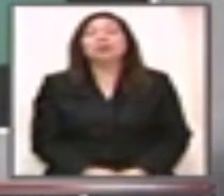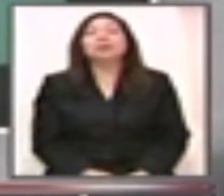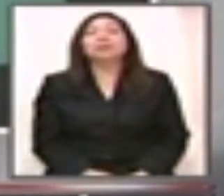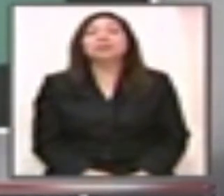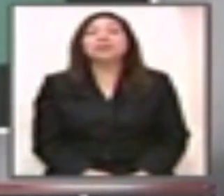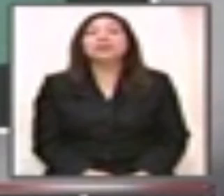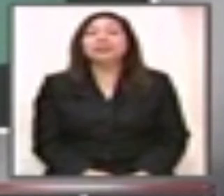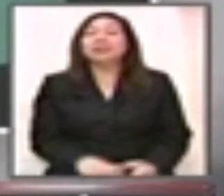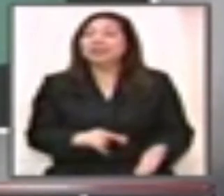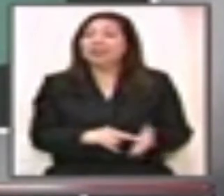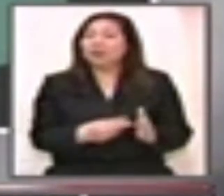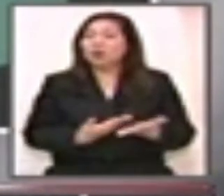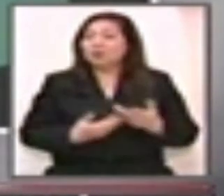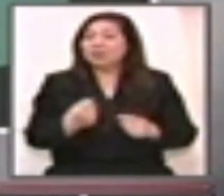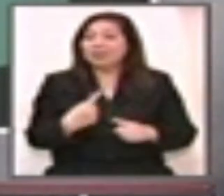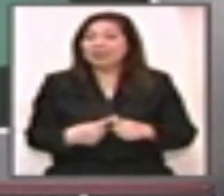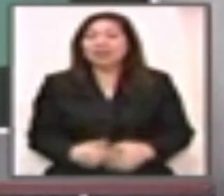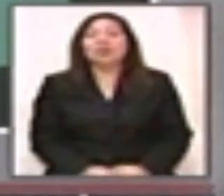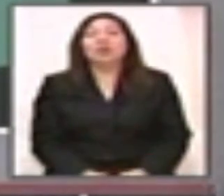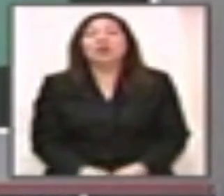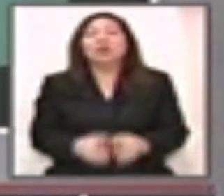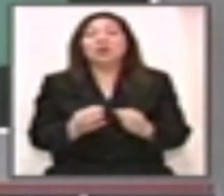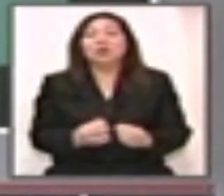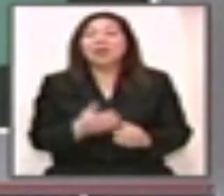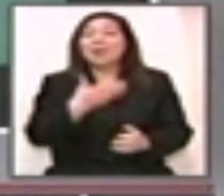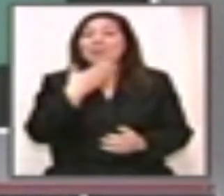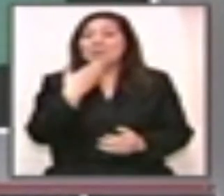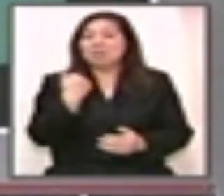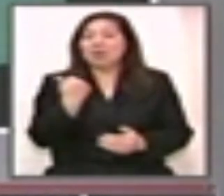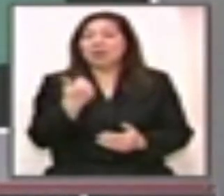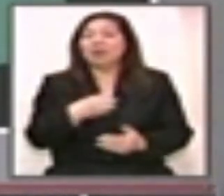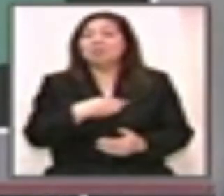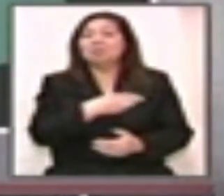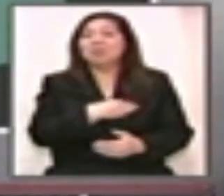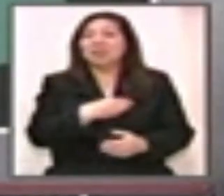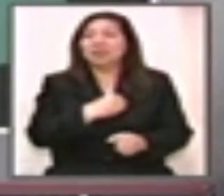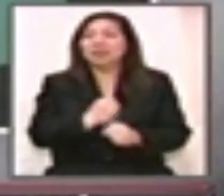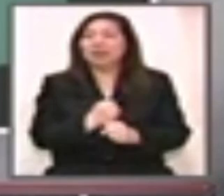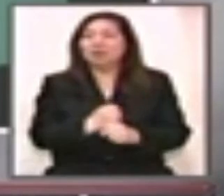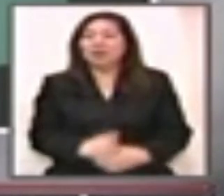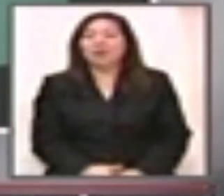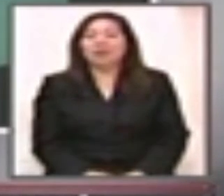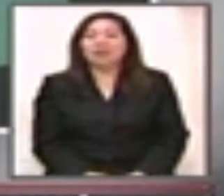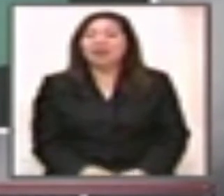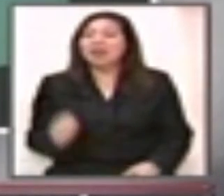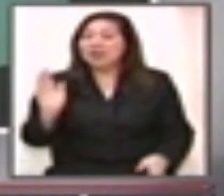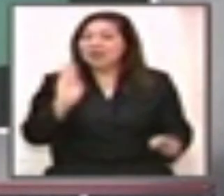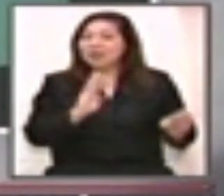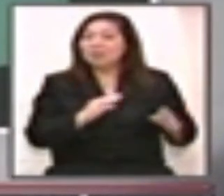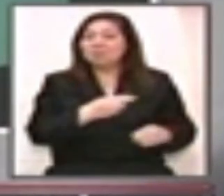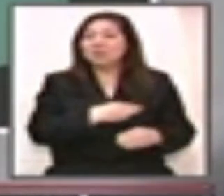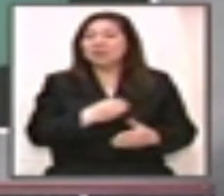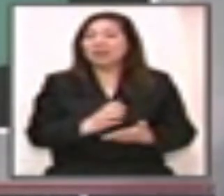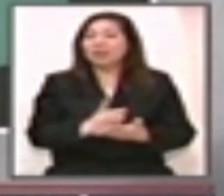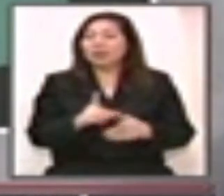es en lo que significa comercio exterior, es justamente mejorar a lo que el ministro de Trabajo se ha referido, la preocupación, y el ministro